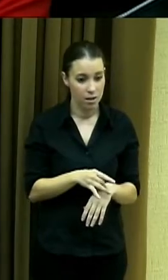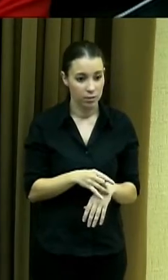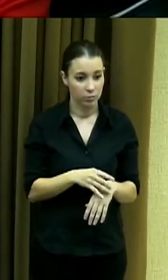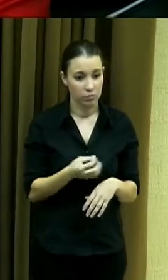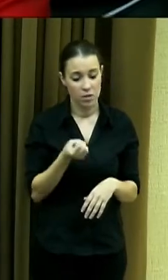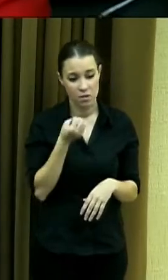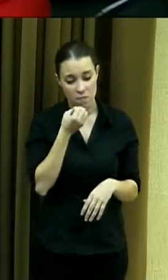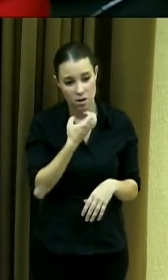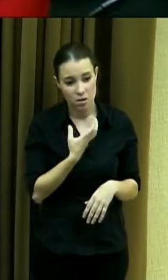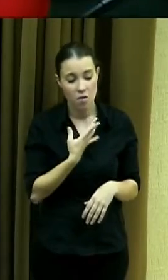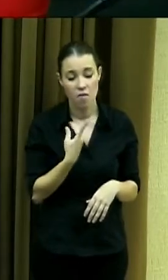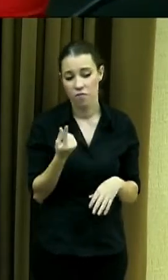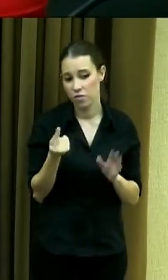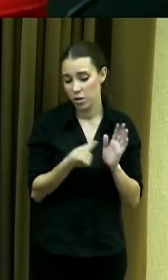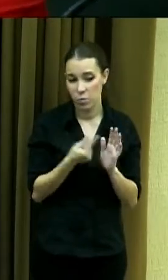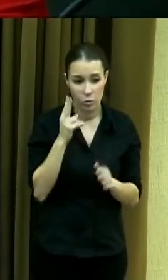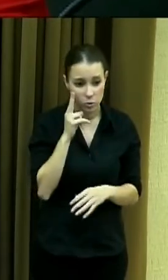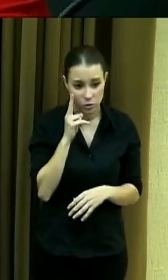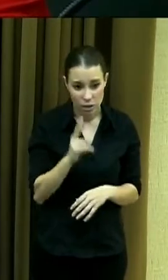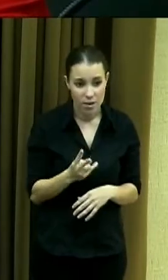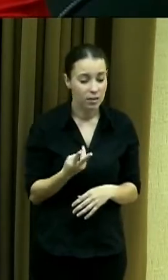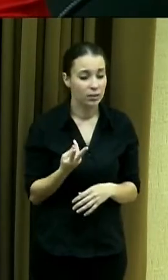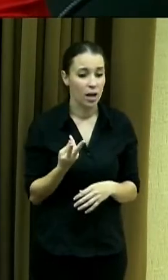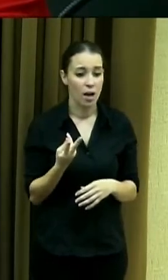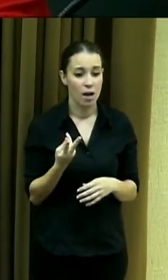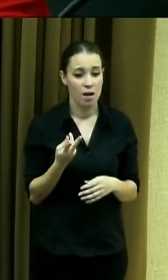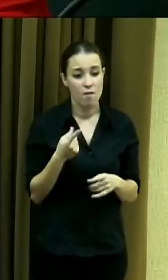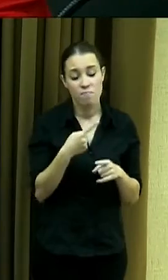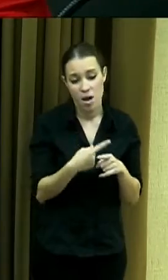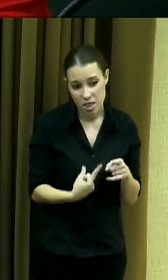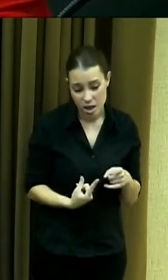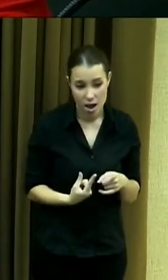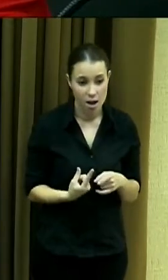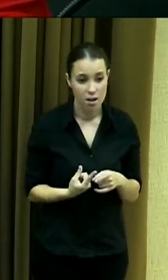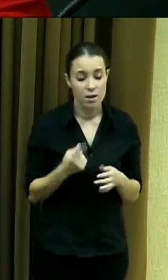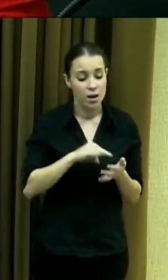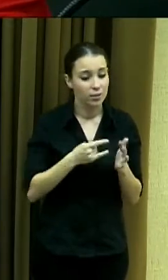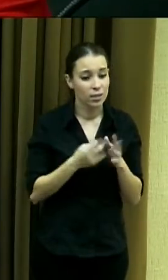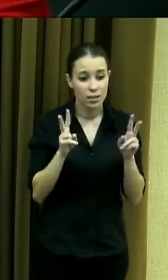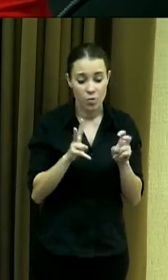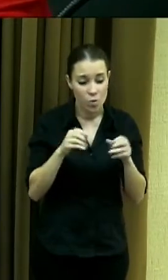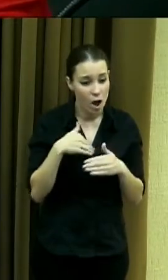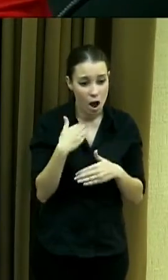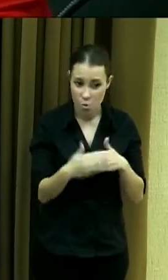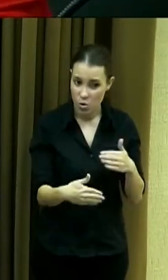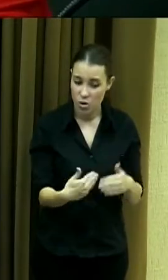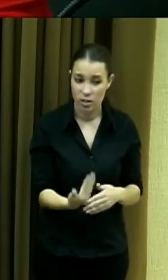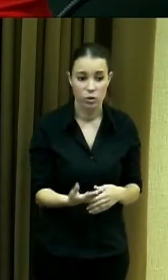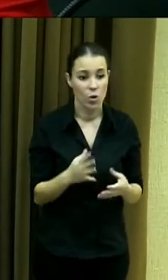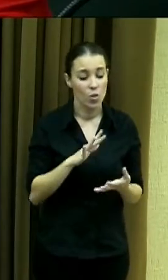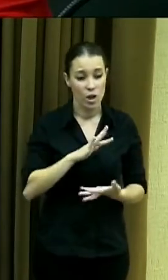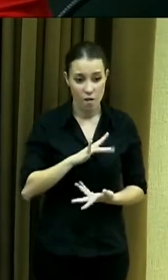bueno, pues desde el punto de vista quizás un poco parcial, las técnicas nuevas, el progreso que ha existido de la